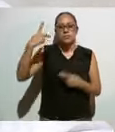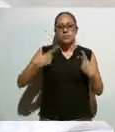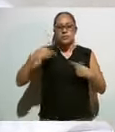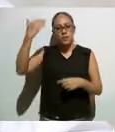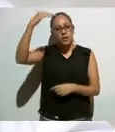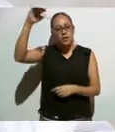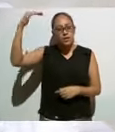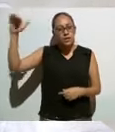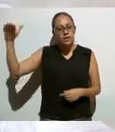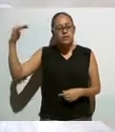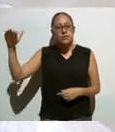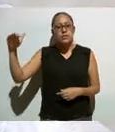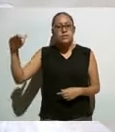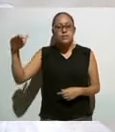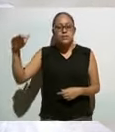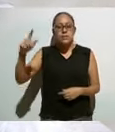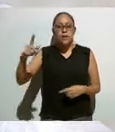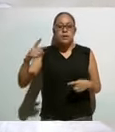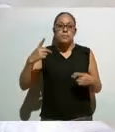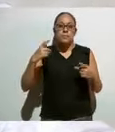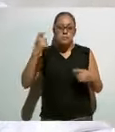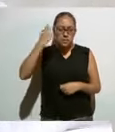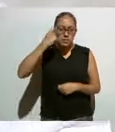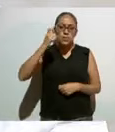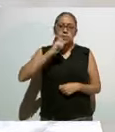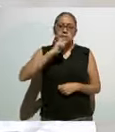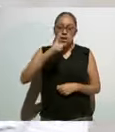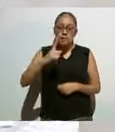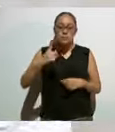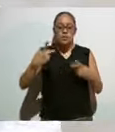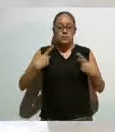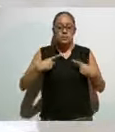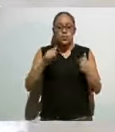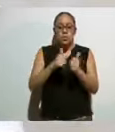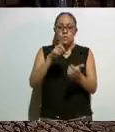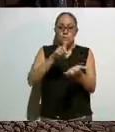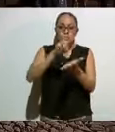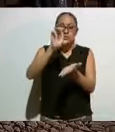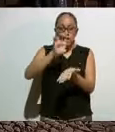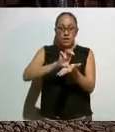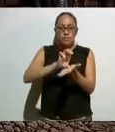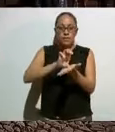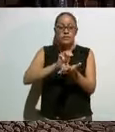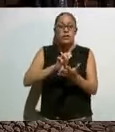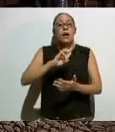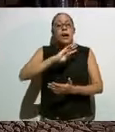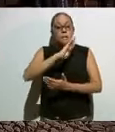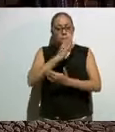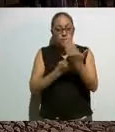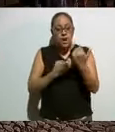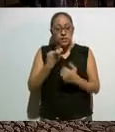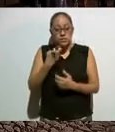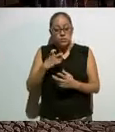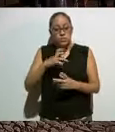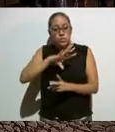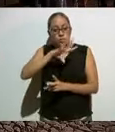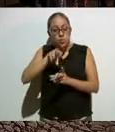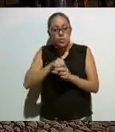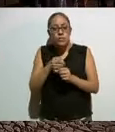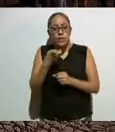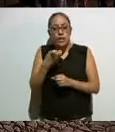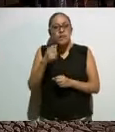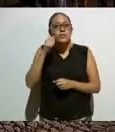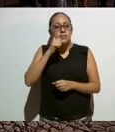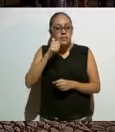mayores, pensiones a personas con discapacidad, las becas, todo de manera